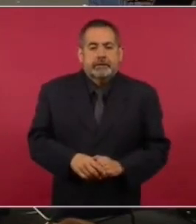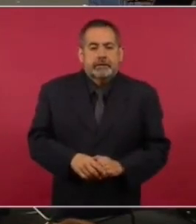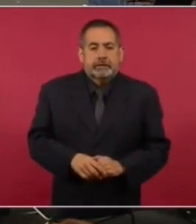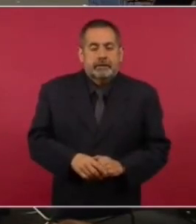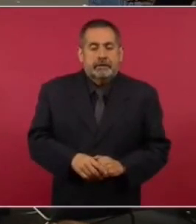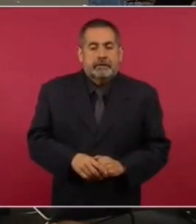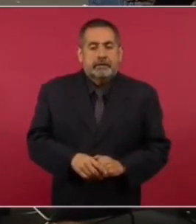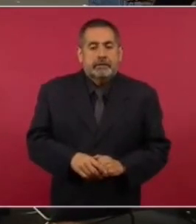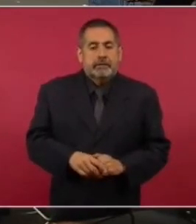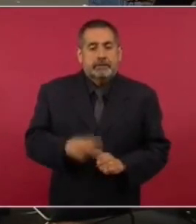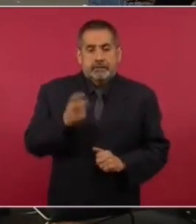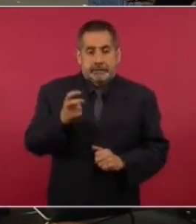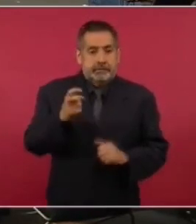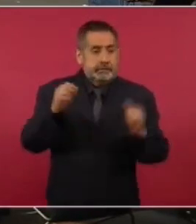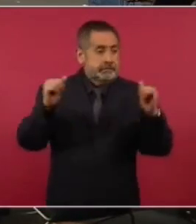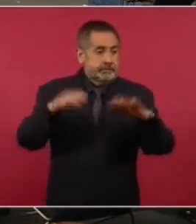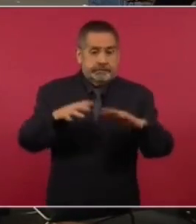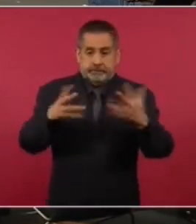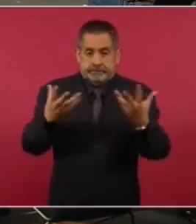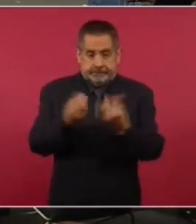En el marco de este evento,